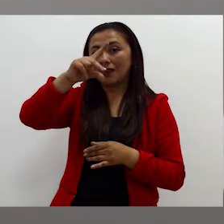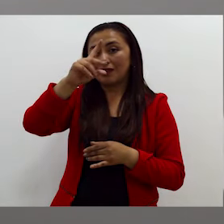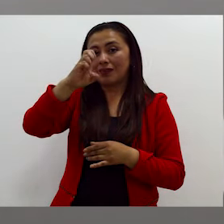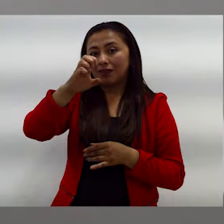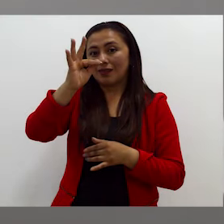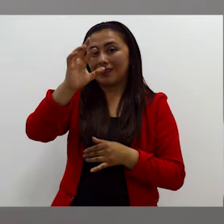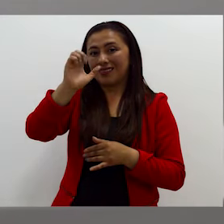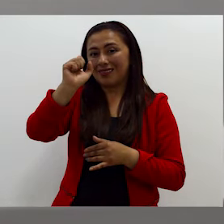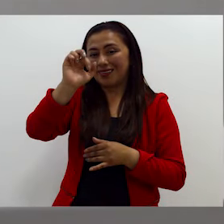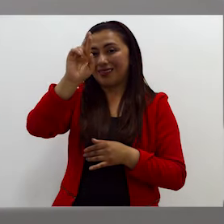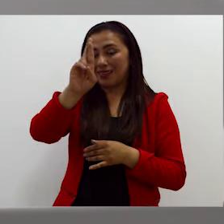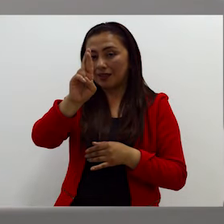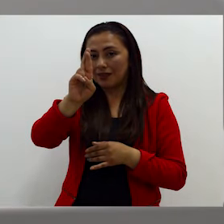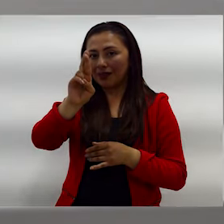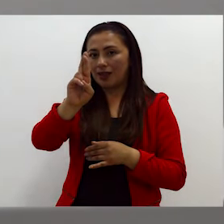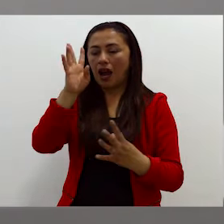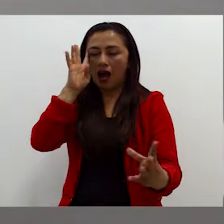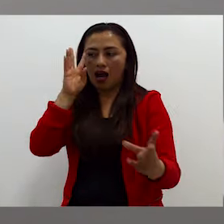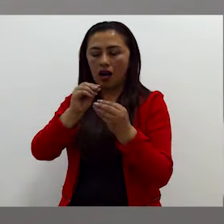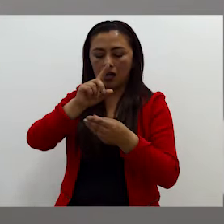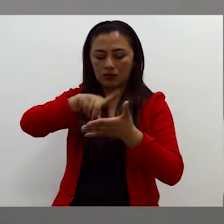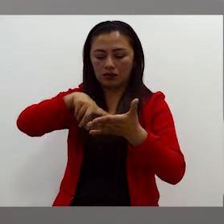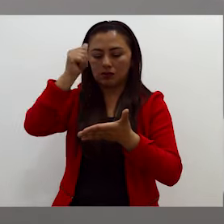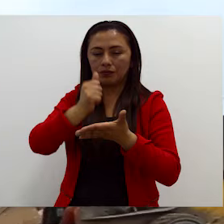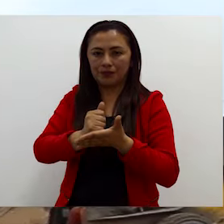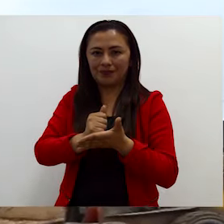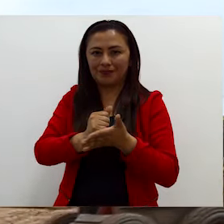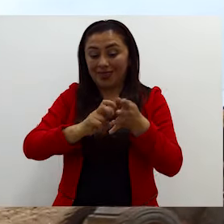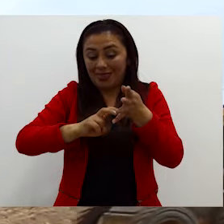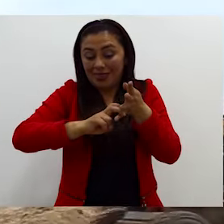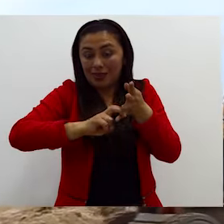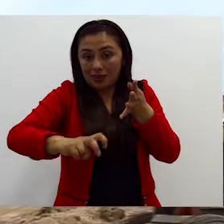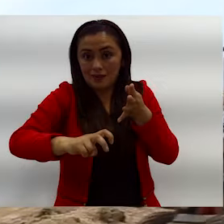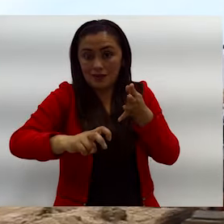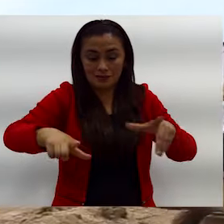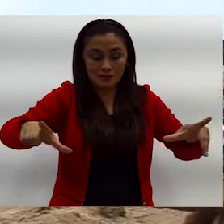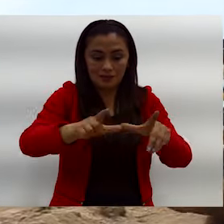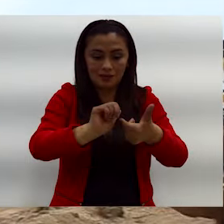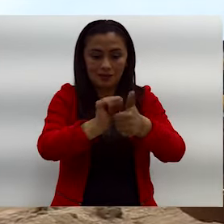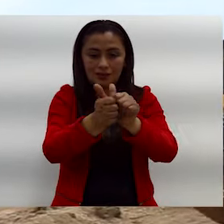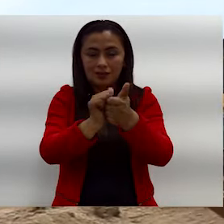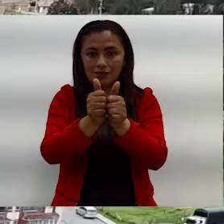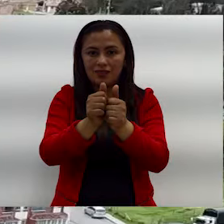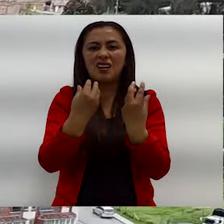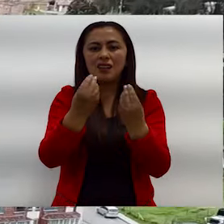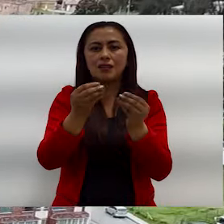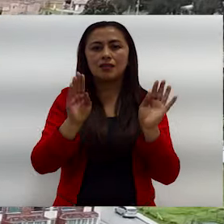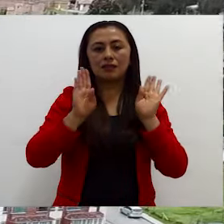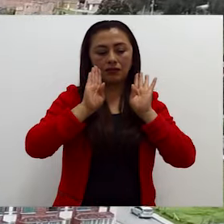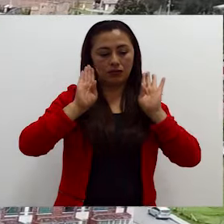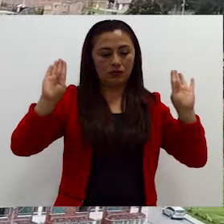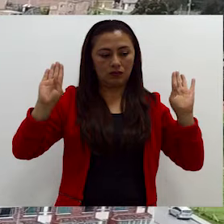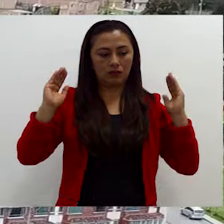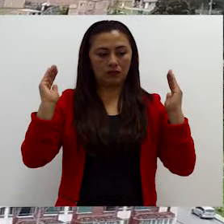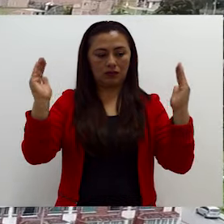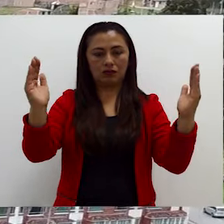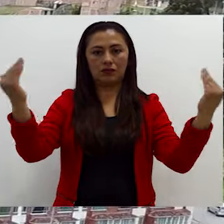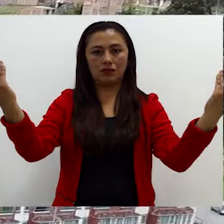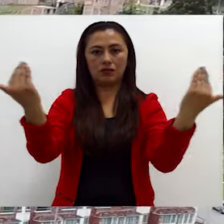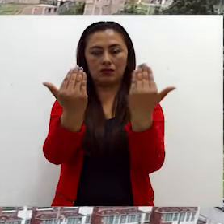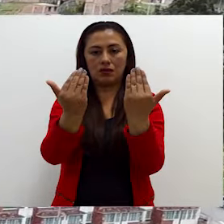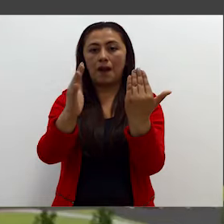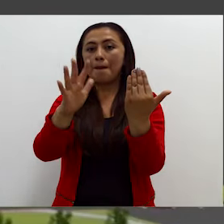Vivienda. Básicamente, esta primera fase del complejo deportivo corresponde al cerramiento del total del complejo, que aproximadamente